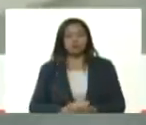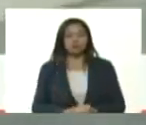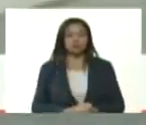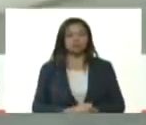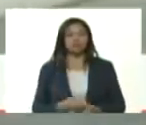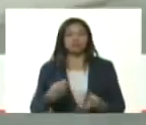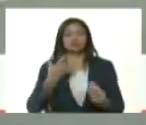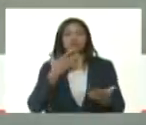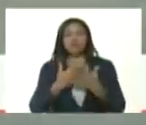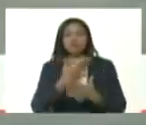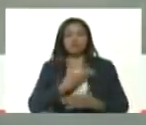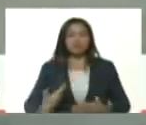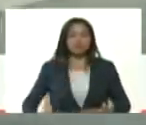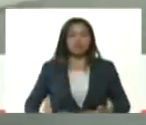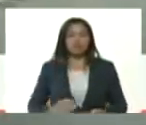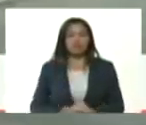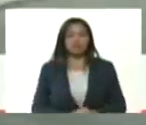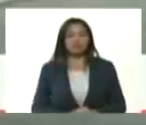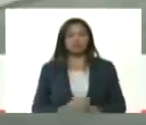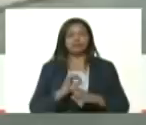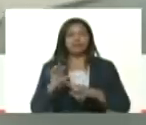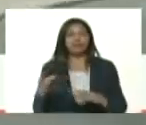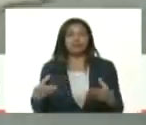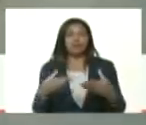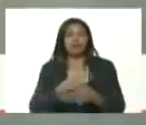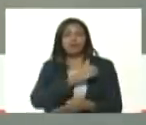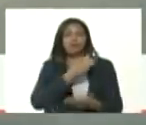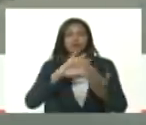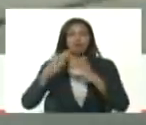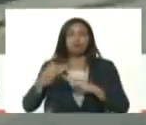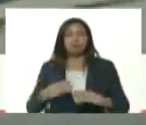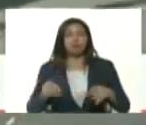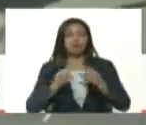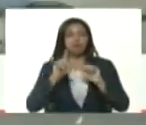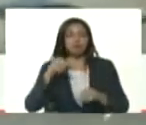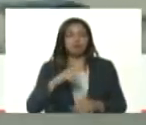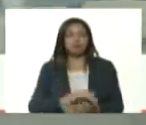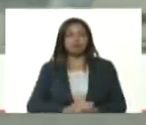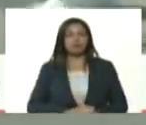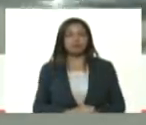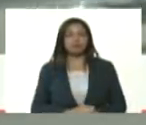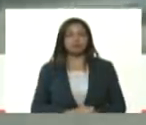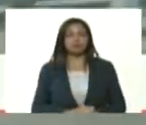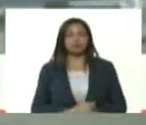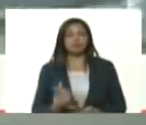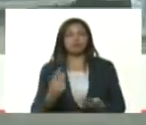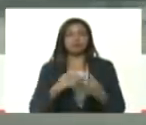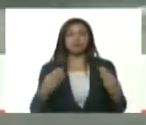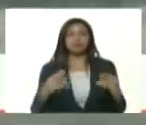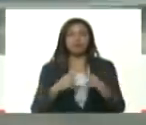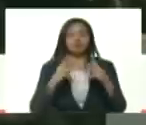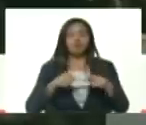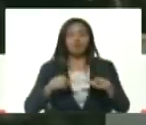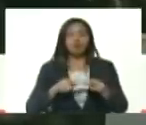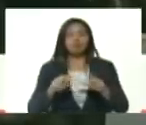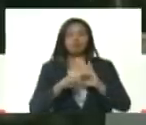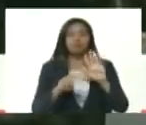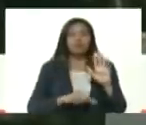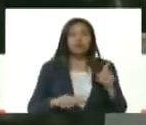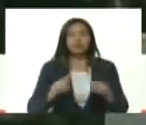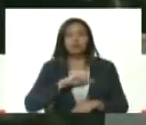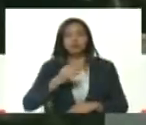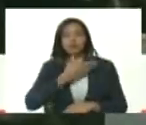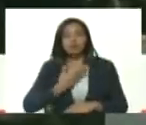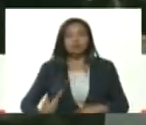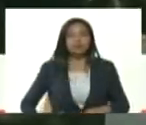Muchas gracias, presidente. Aquí dejo a la jefe de la comunidad, doctora Idaís Moya. Aquí nos encontramos cumpliendo el mandato de nuestro